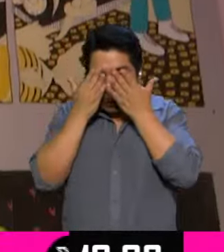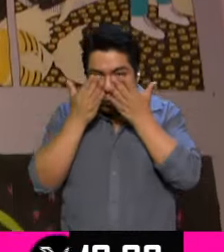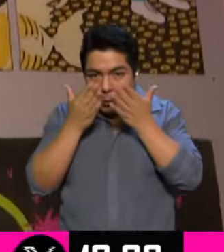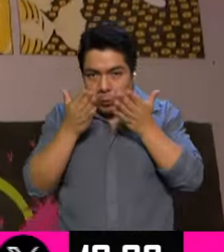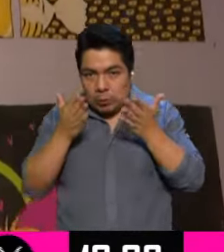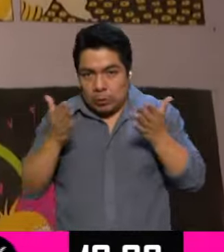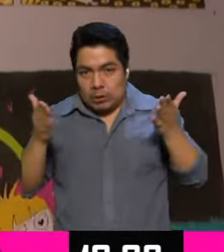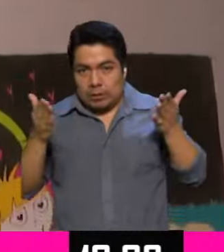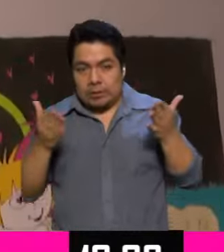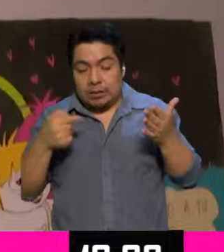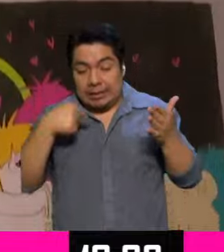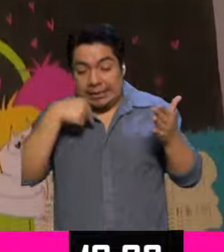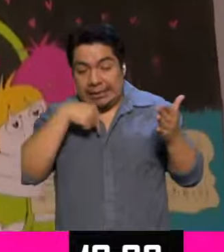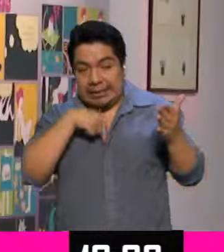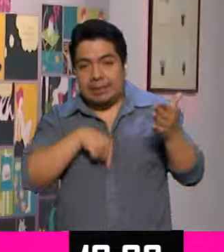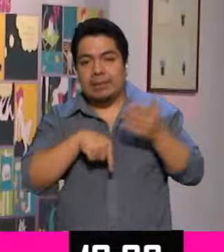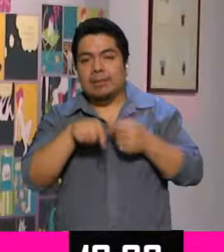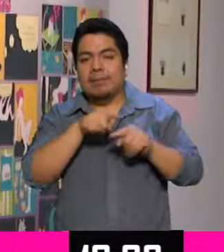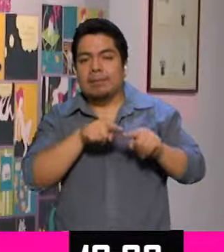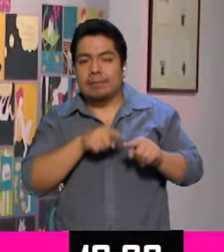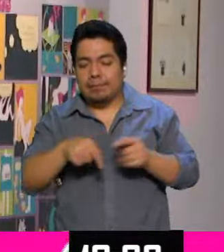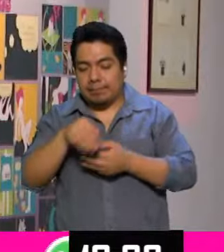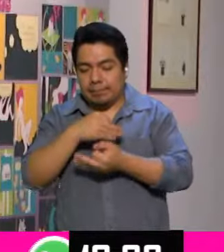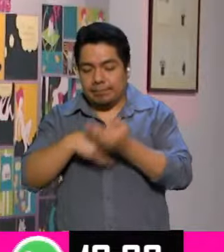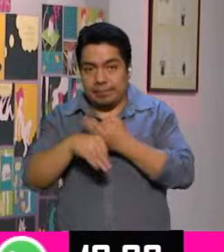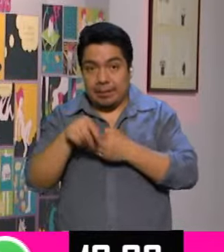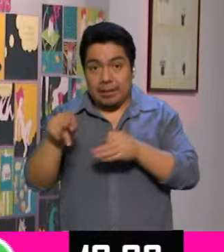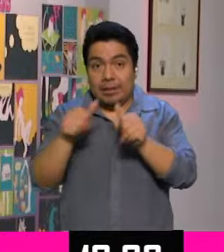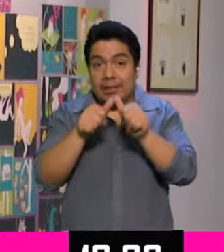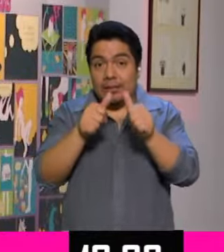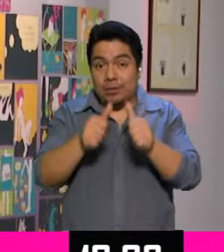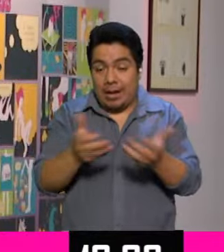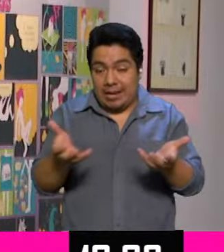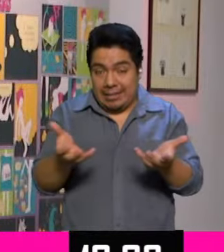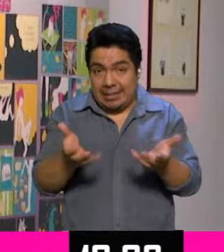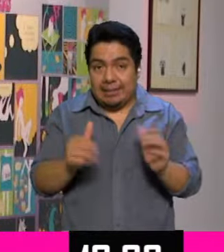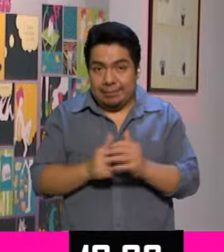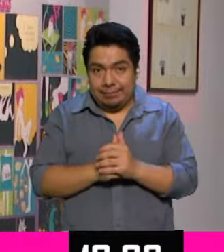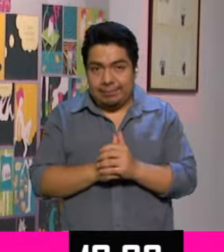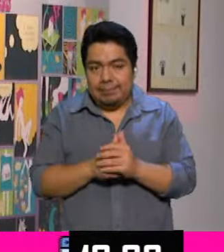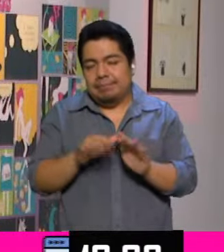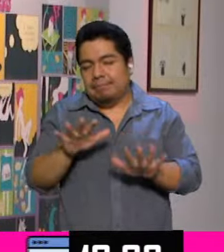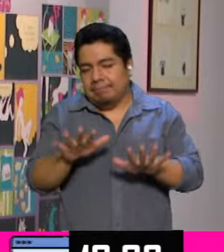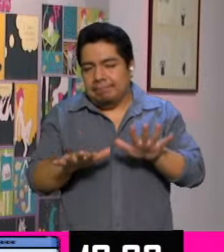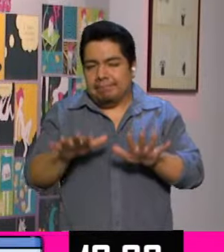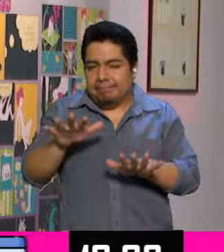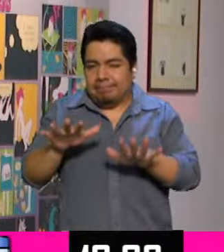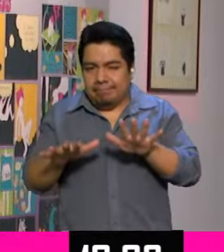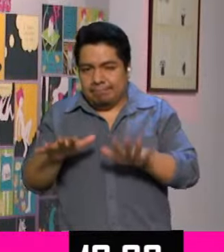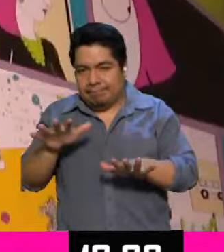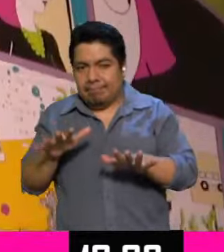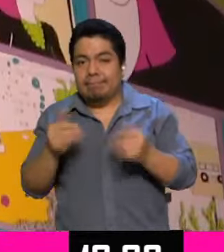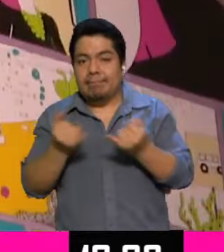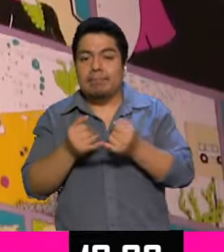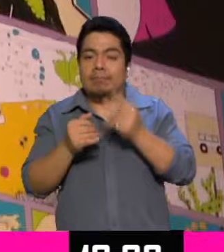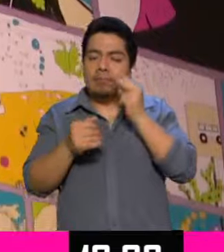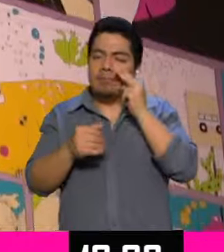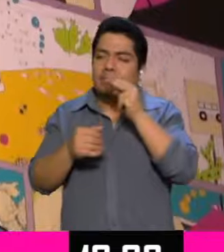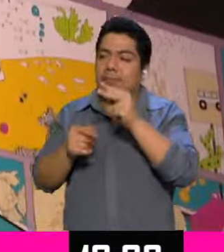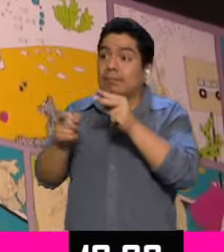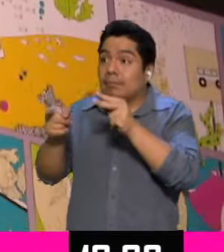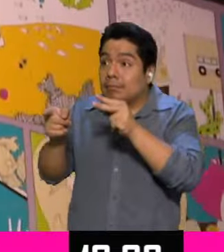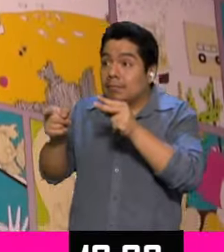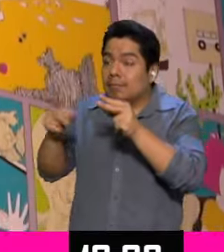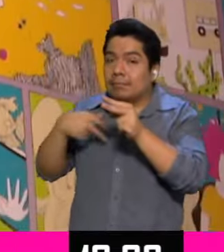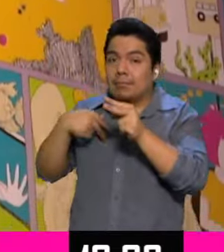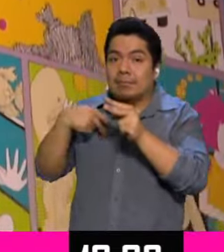a su mundo interior y a las influencias que han moldeado su arte. Además de que en algunas, incluso el espectador puede identificarse